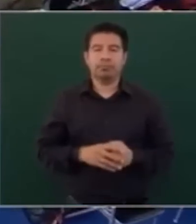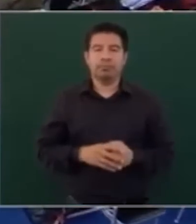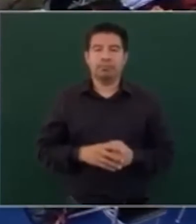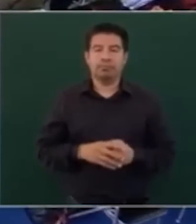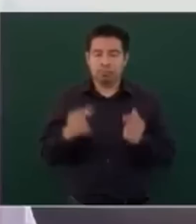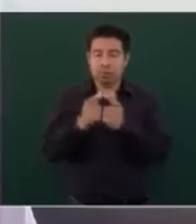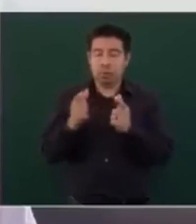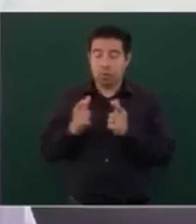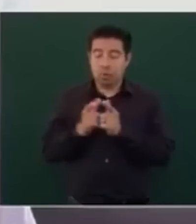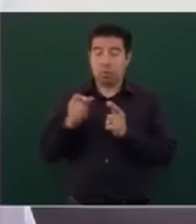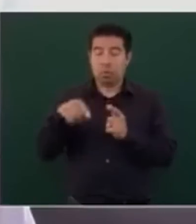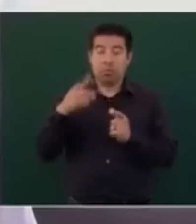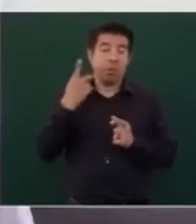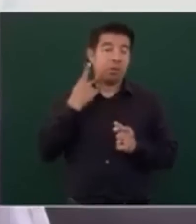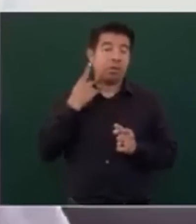lo afilia al PAN.